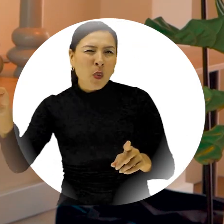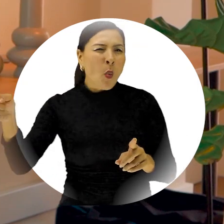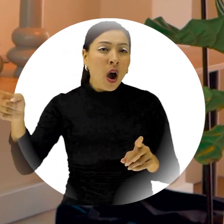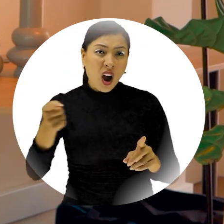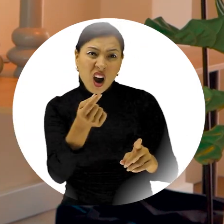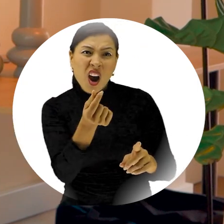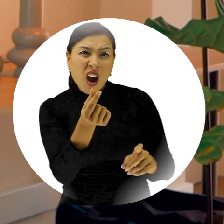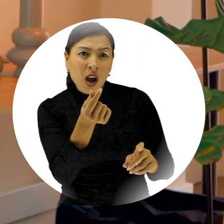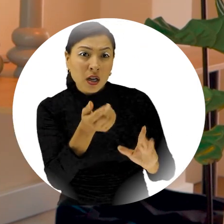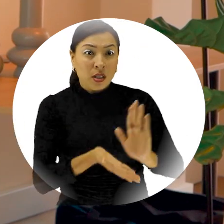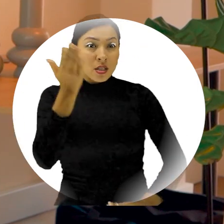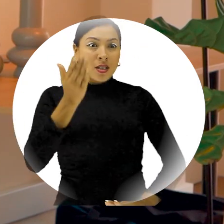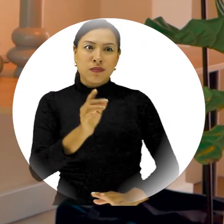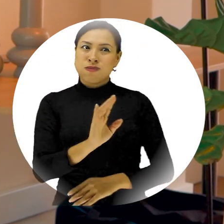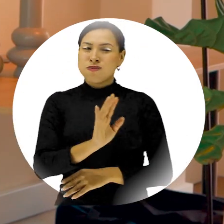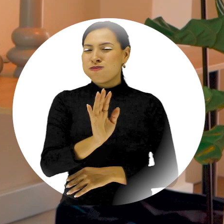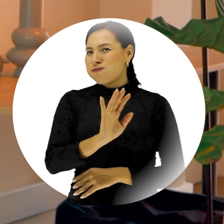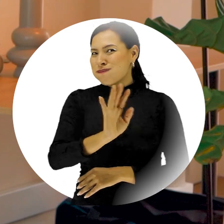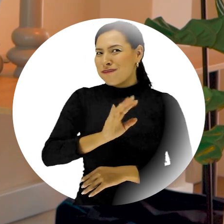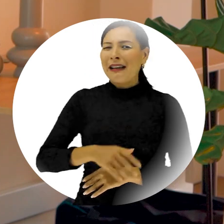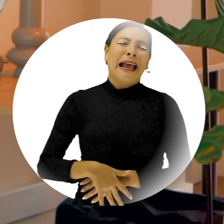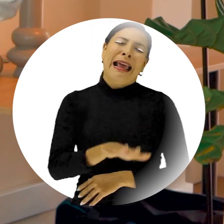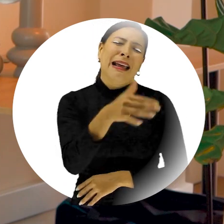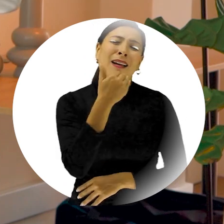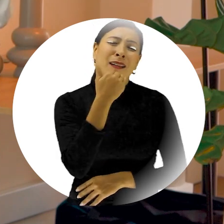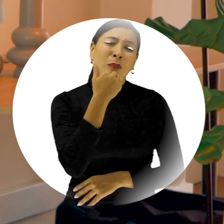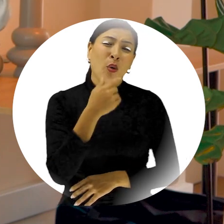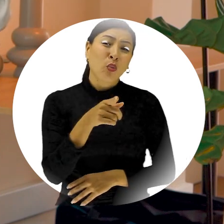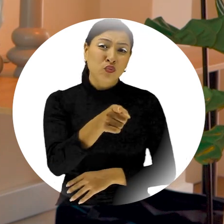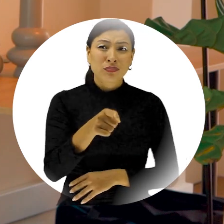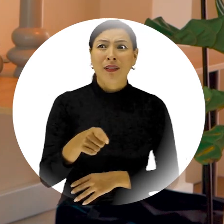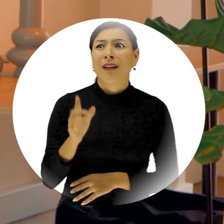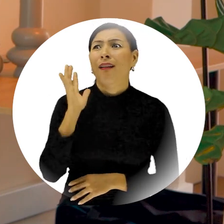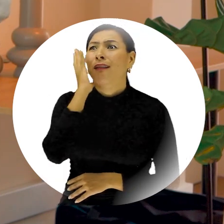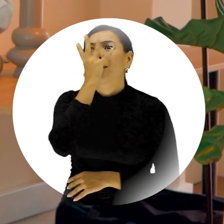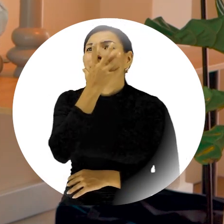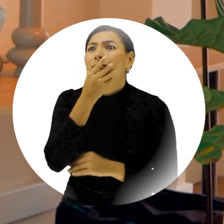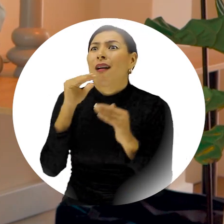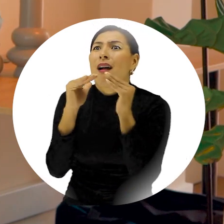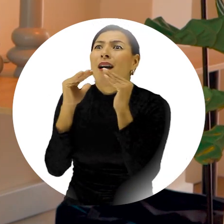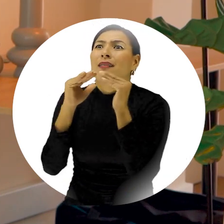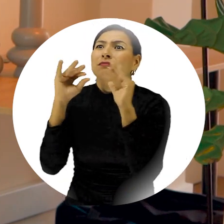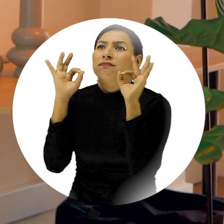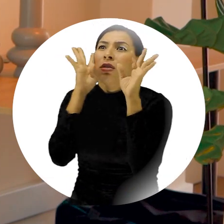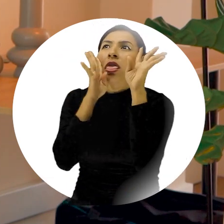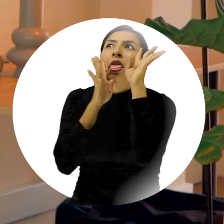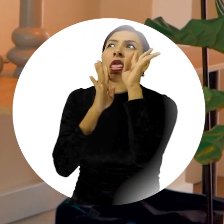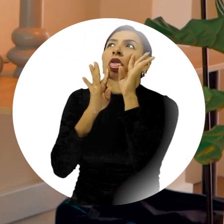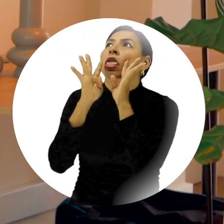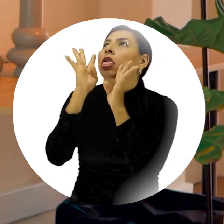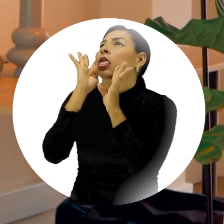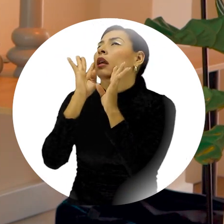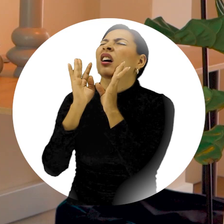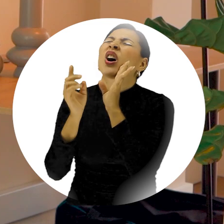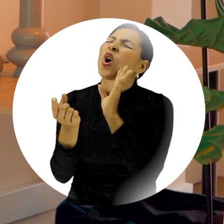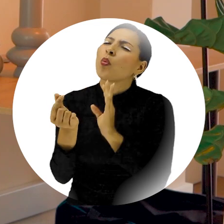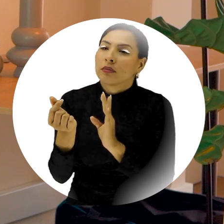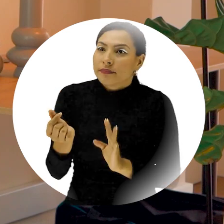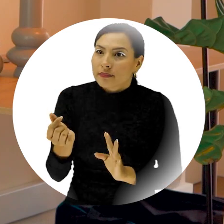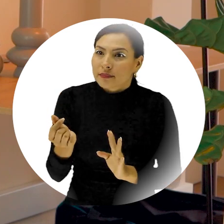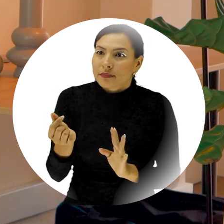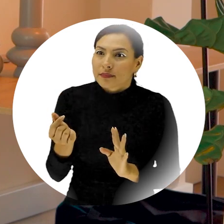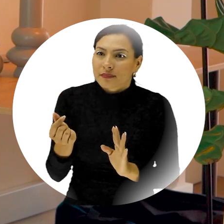es muy frustrante cuando uno ve un apartamento o una casa preciosa, divina, pero pues obviamente se vuela por mucho la posibilidad que uno